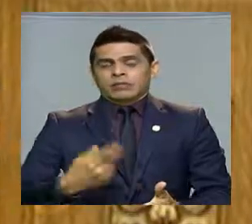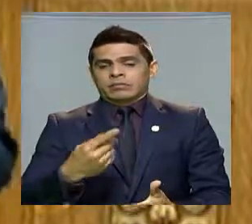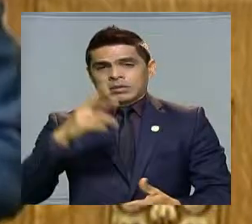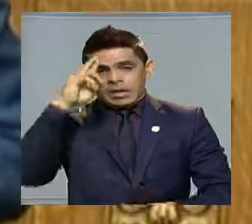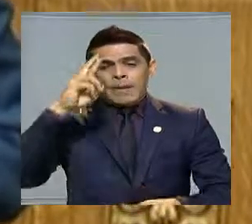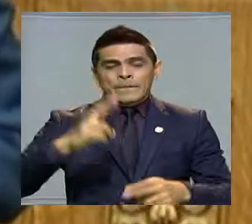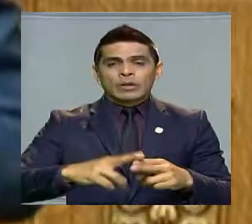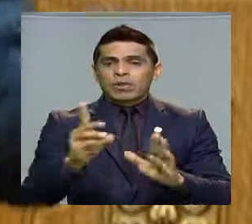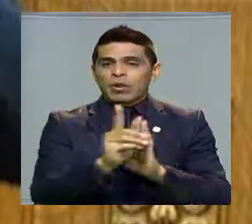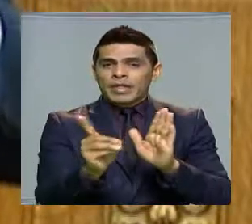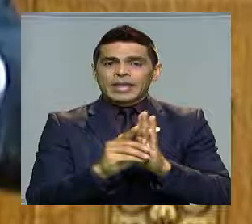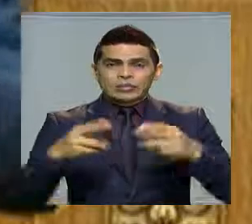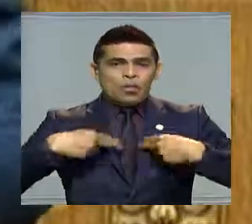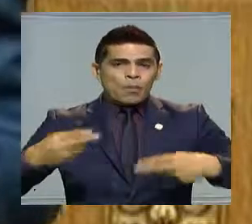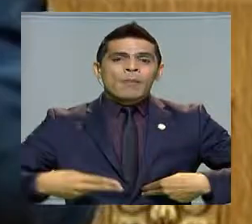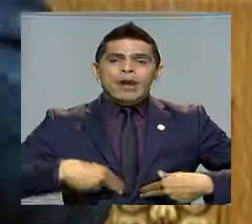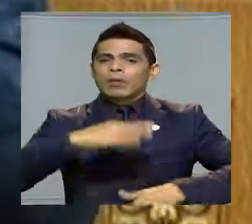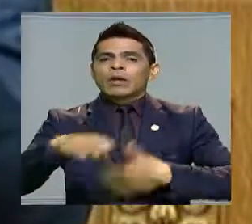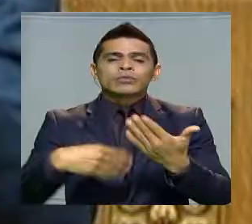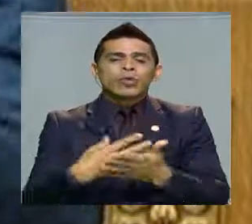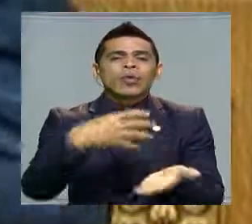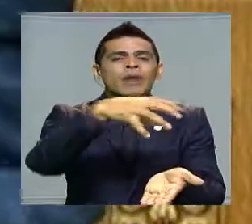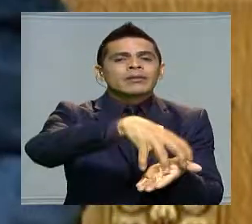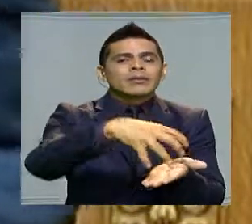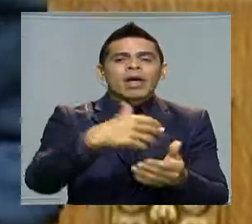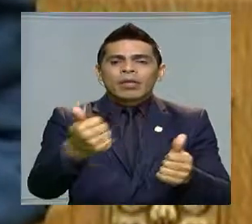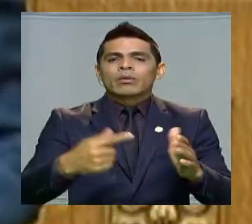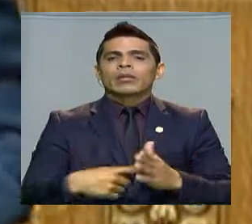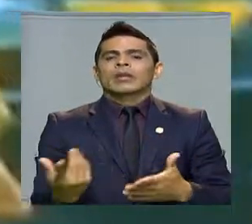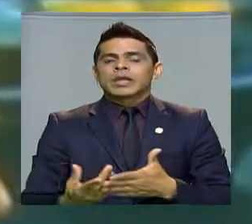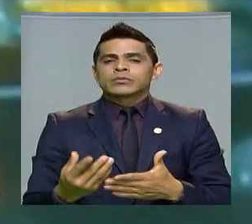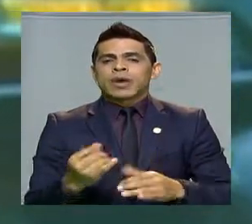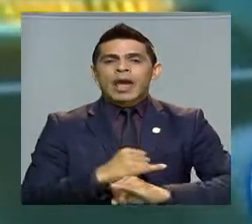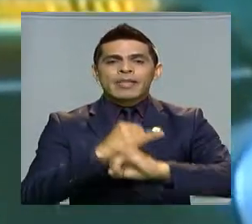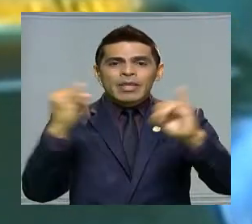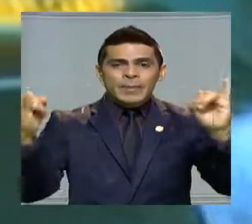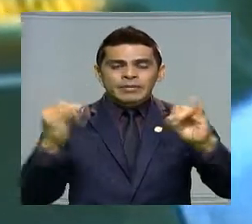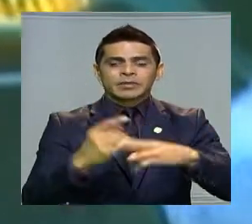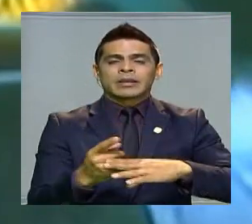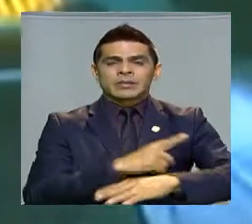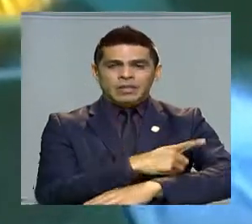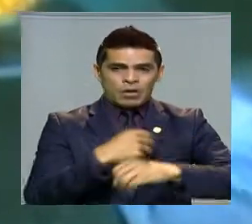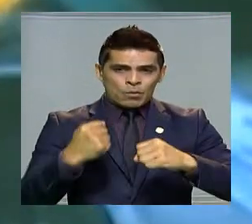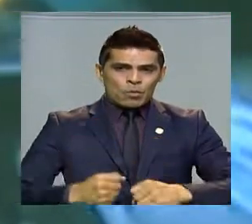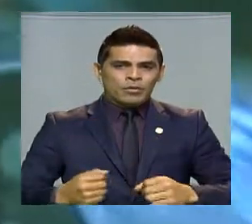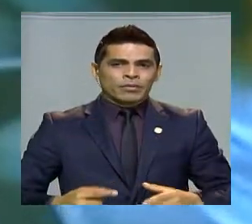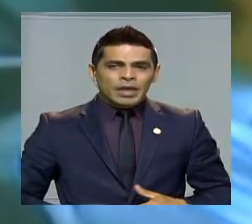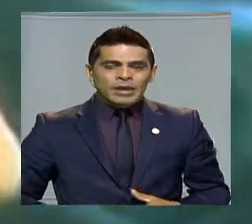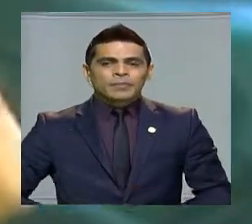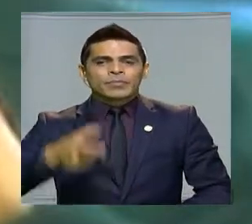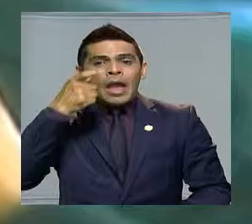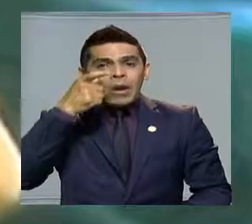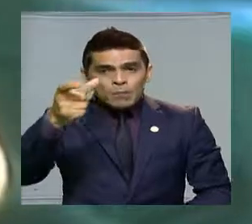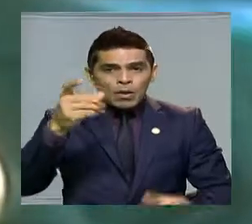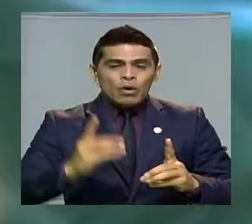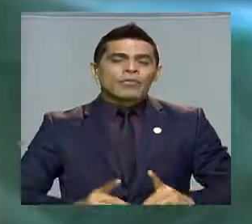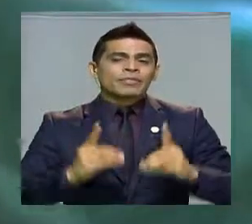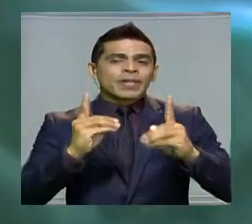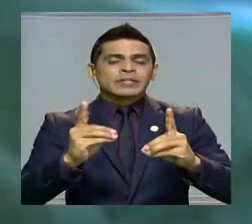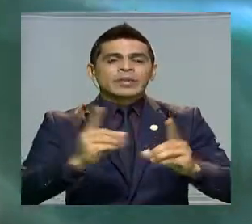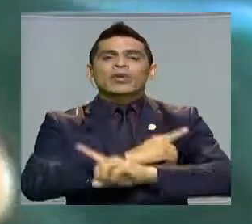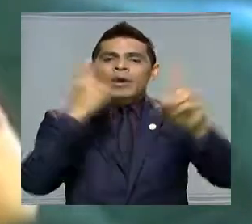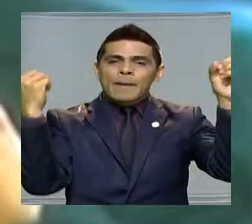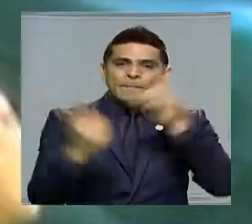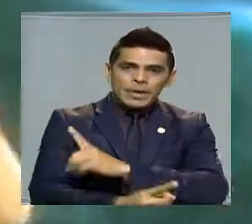humanos, al Estado de Derecho, a la independencia de poderes. Que el pueblo decidió cambiar y que cuando vayamos a votar